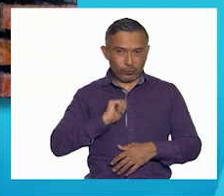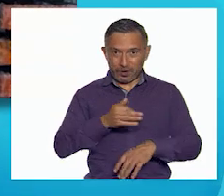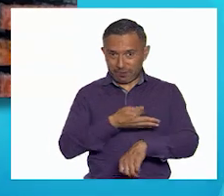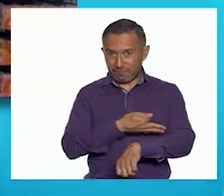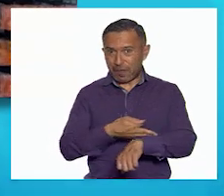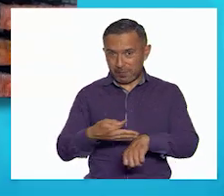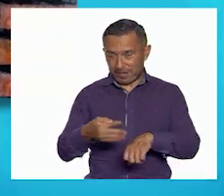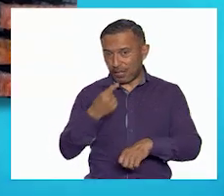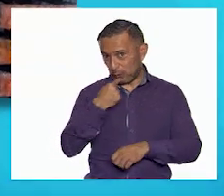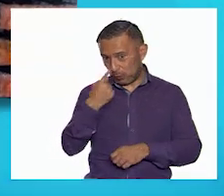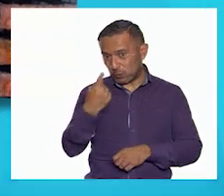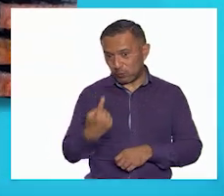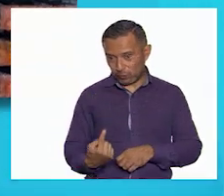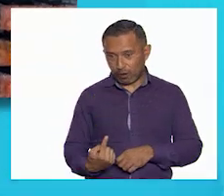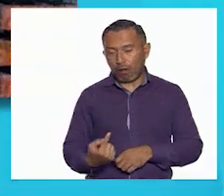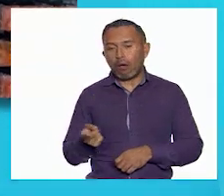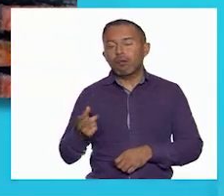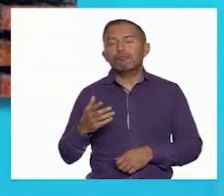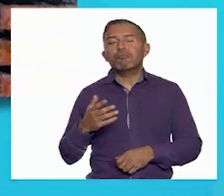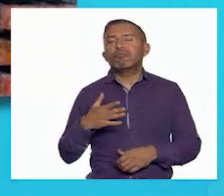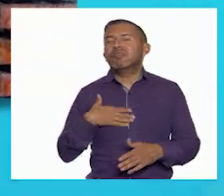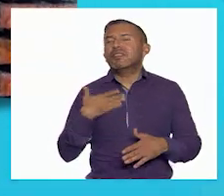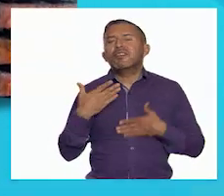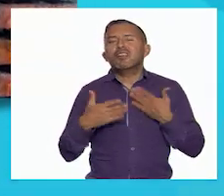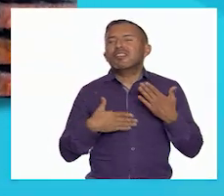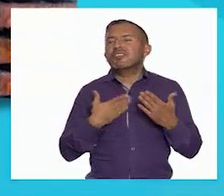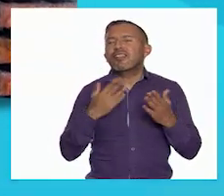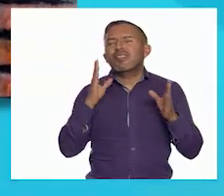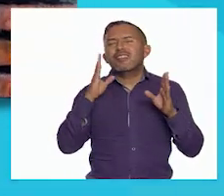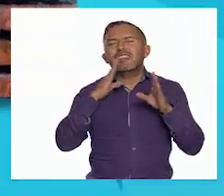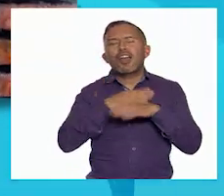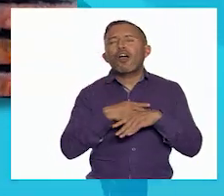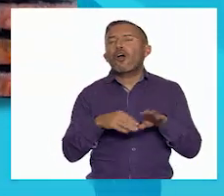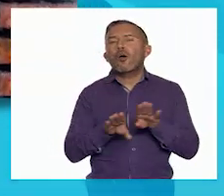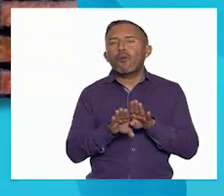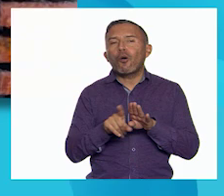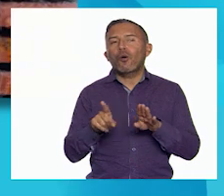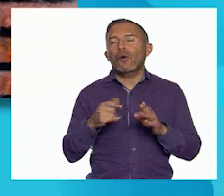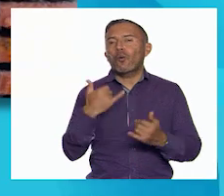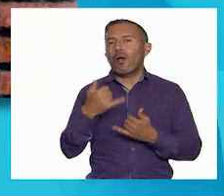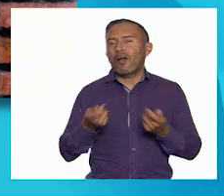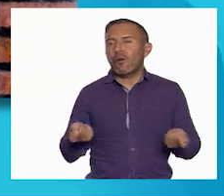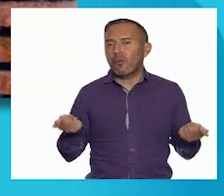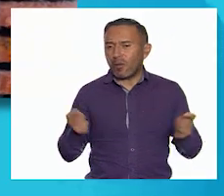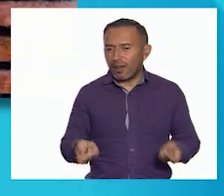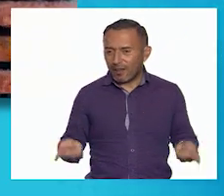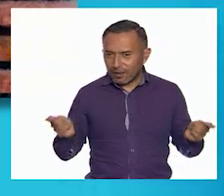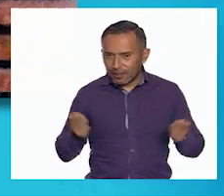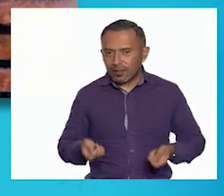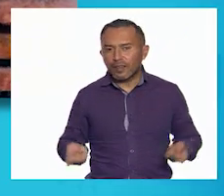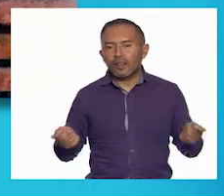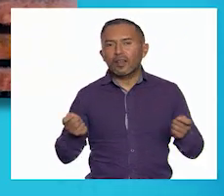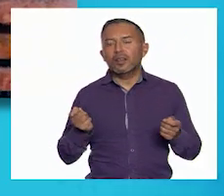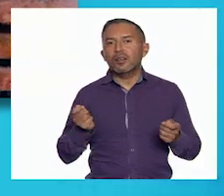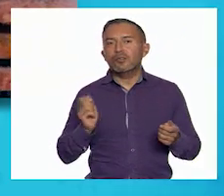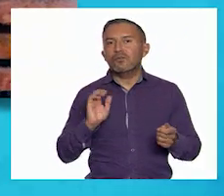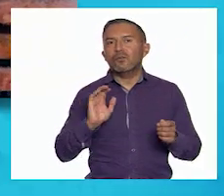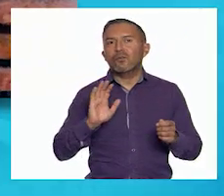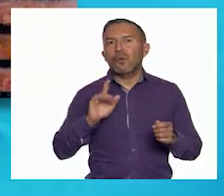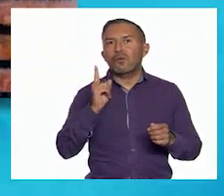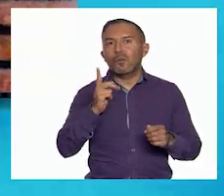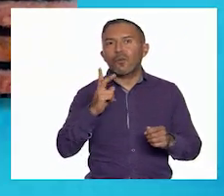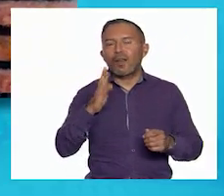eran niños, se divertían jugando a la cuerda, al stop, a